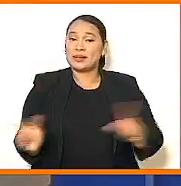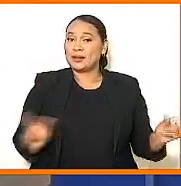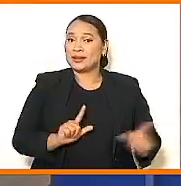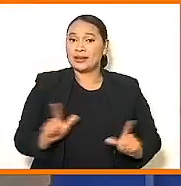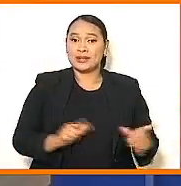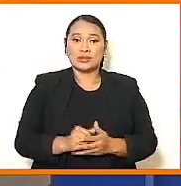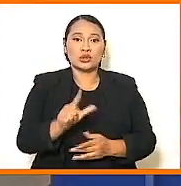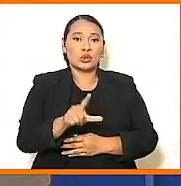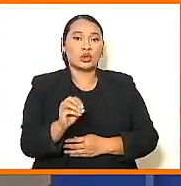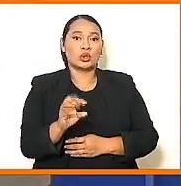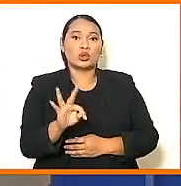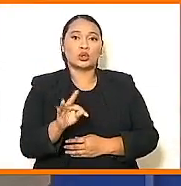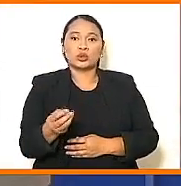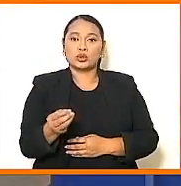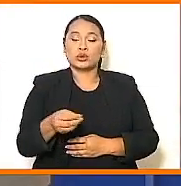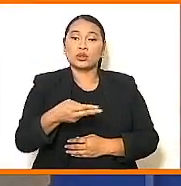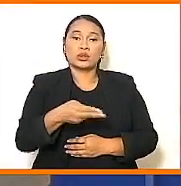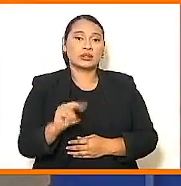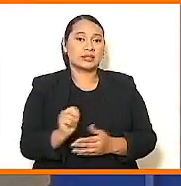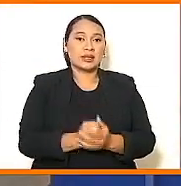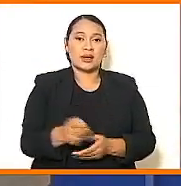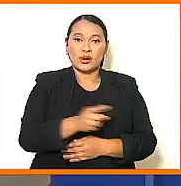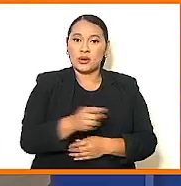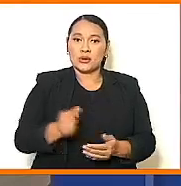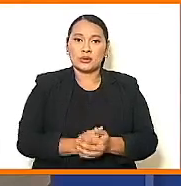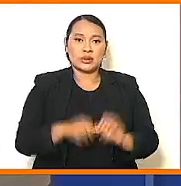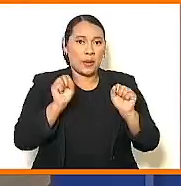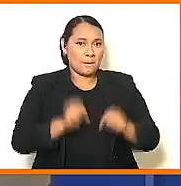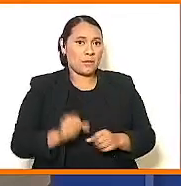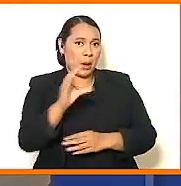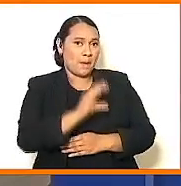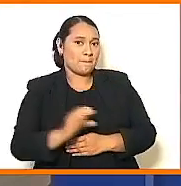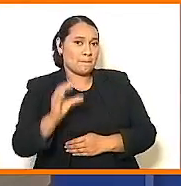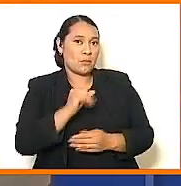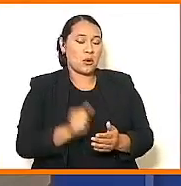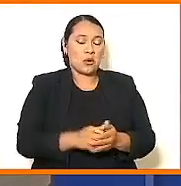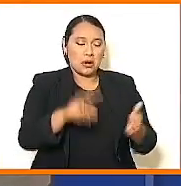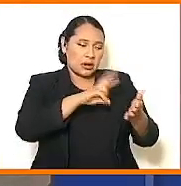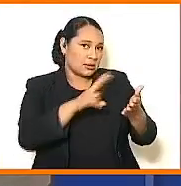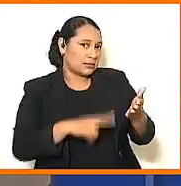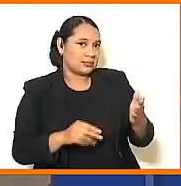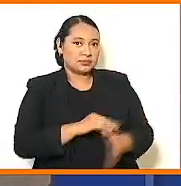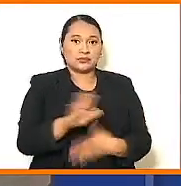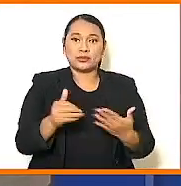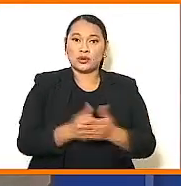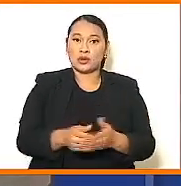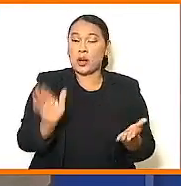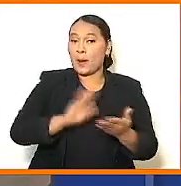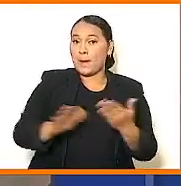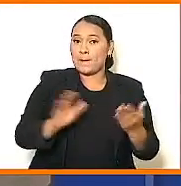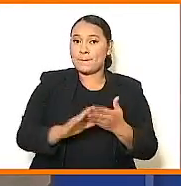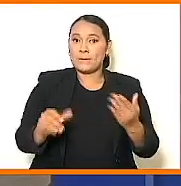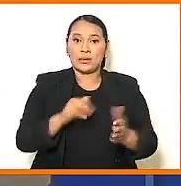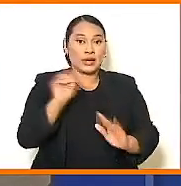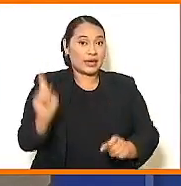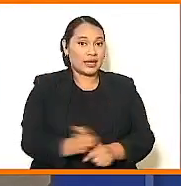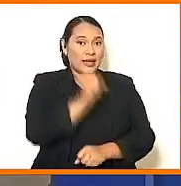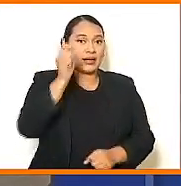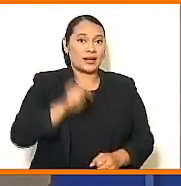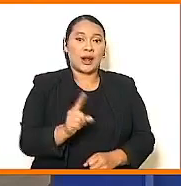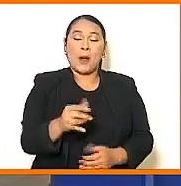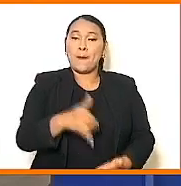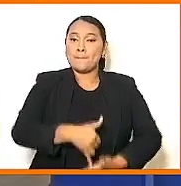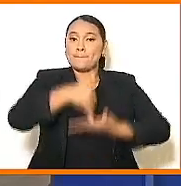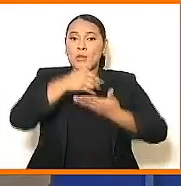en loto.hn. Si aún no te has registrado, regístrate y al hacer tu primera compra te estaremos dando un bono de 50